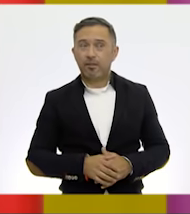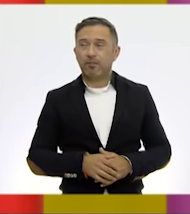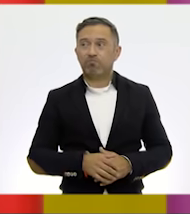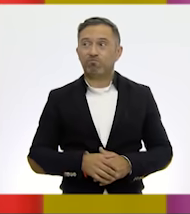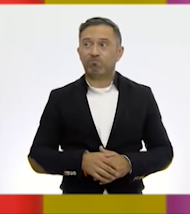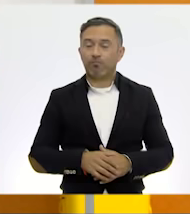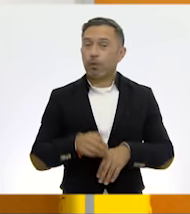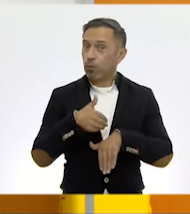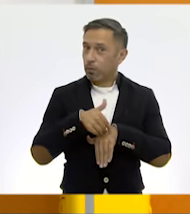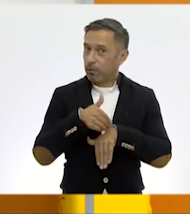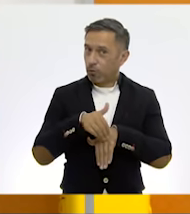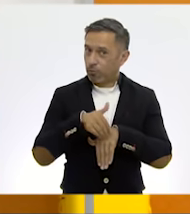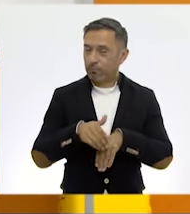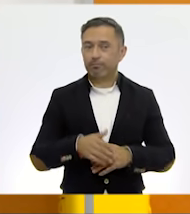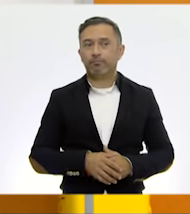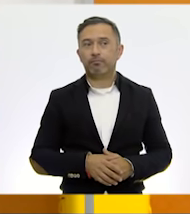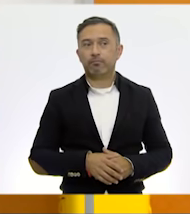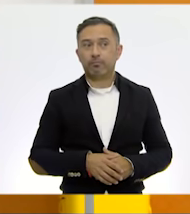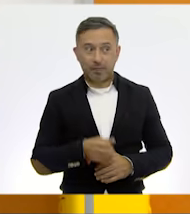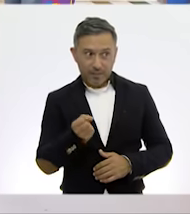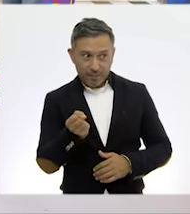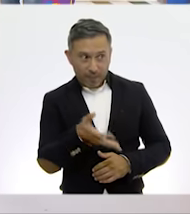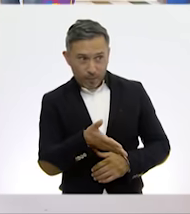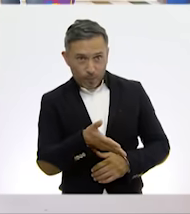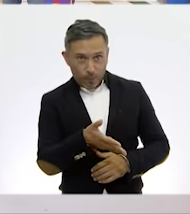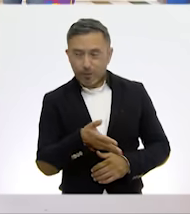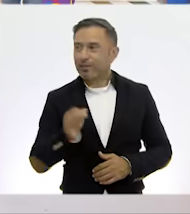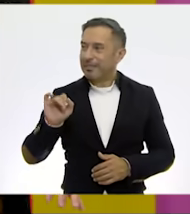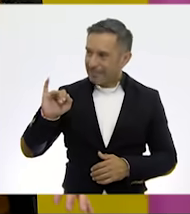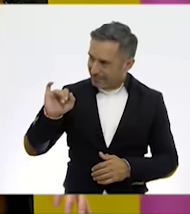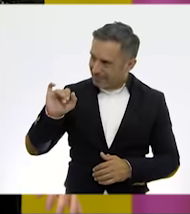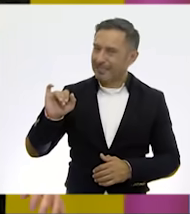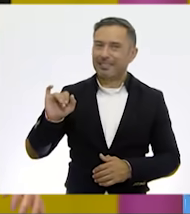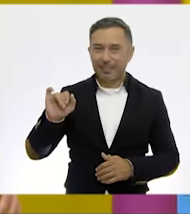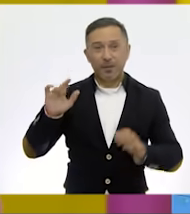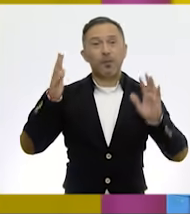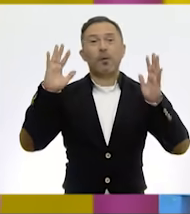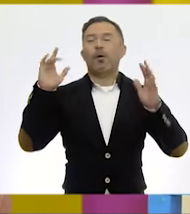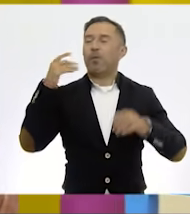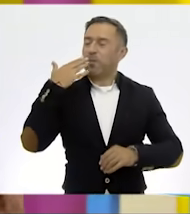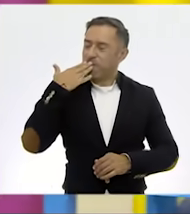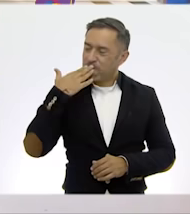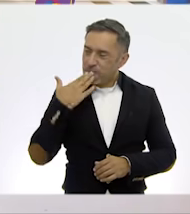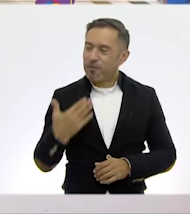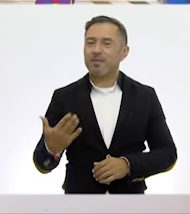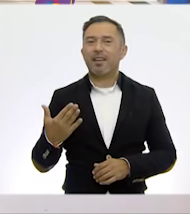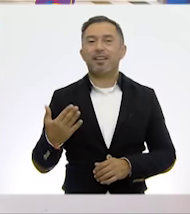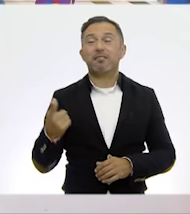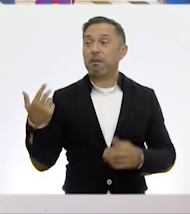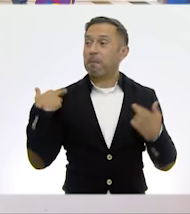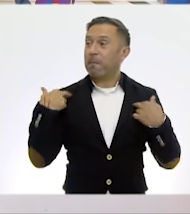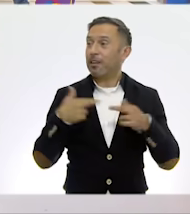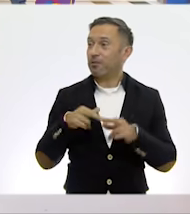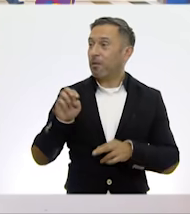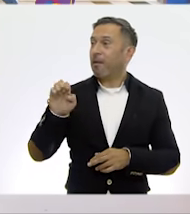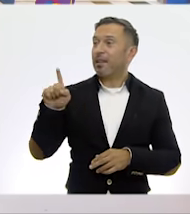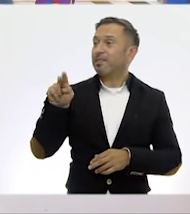Número. ¿Un dado? Sí. Muy bien. Correcto, maestro Ezequiel. A ver.